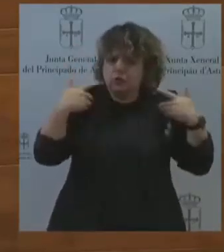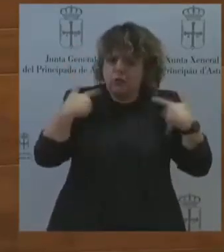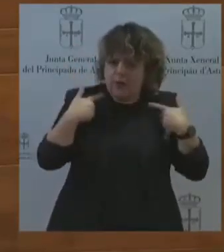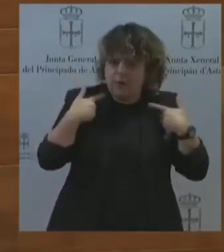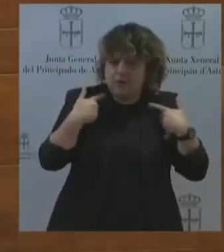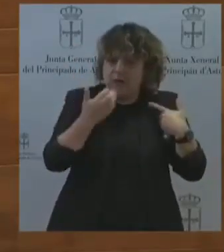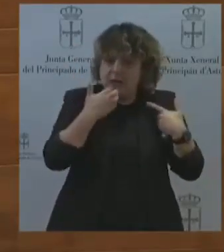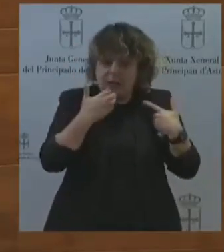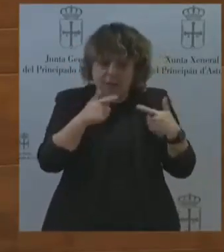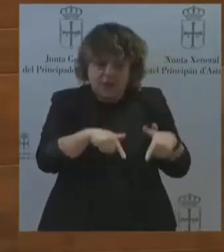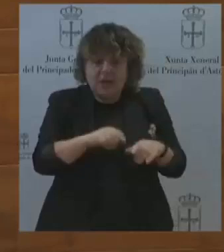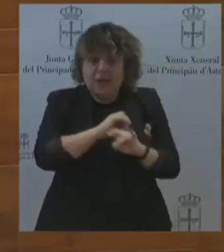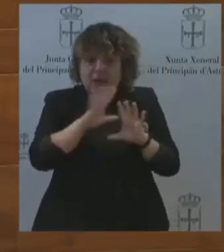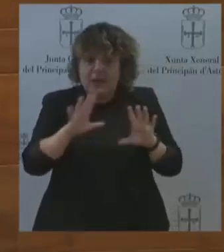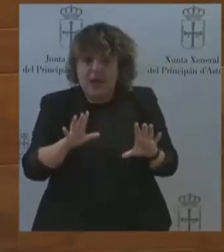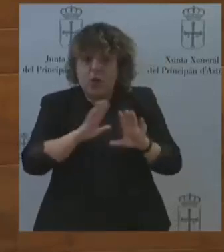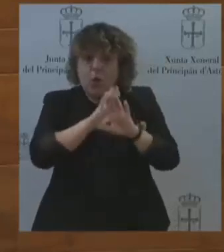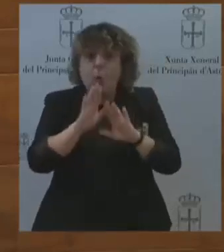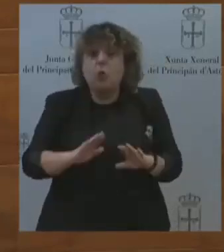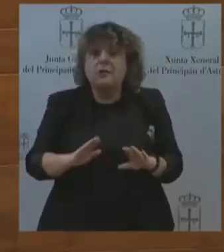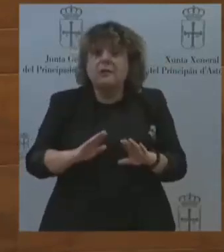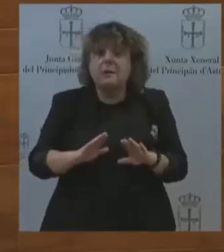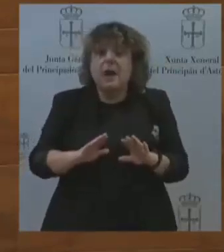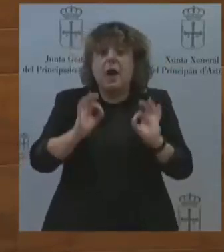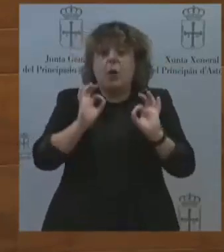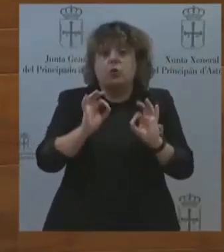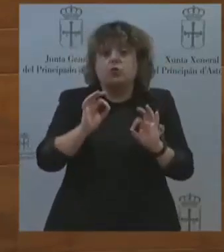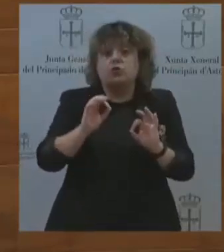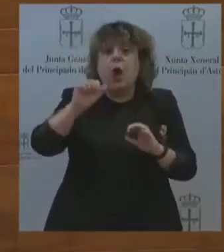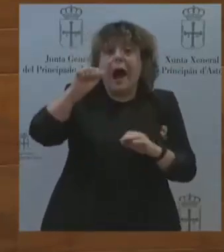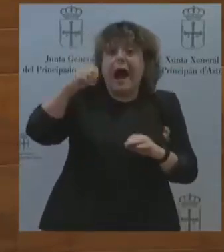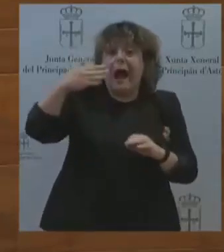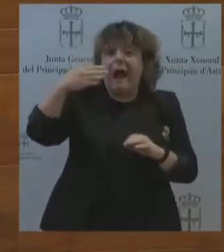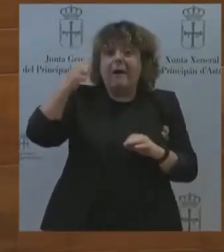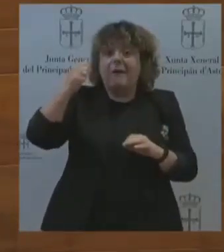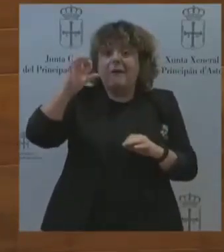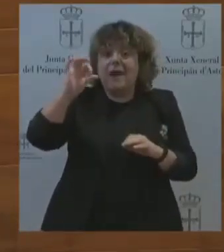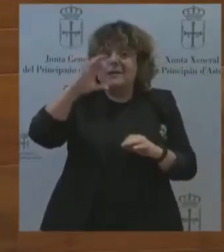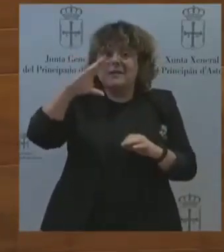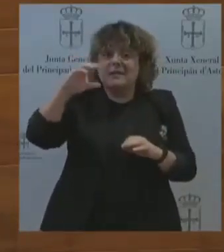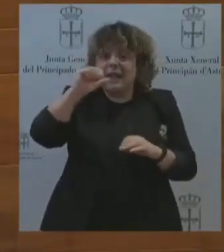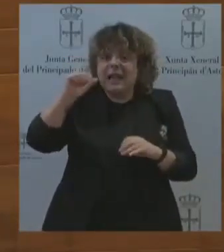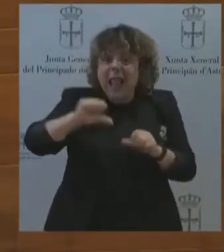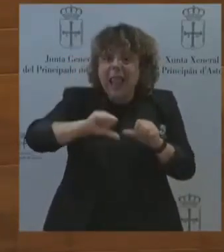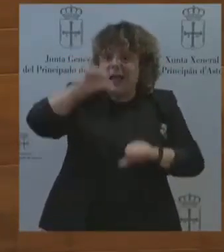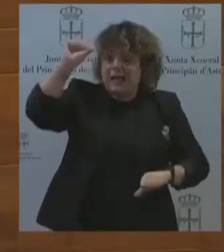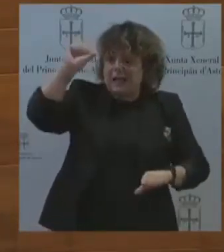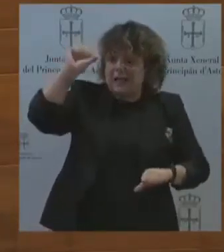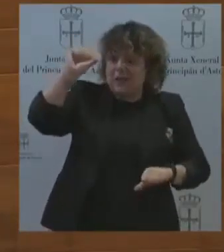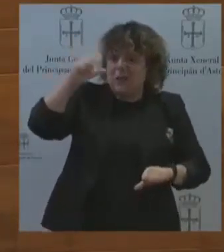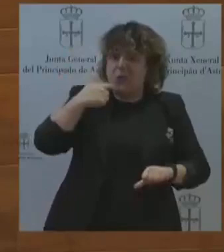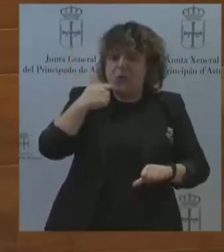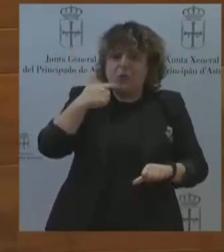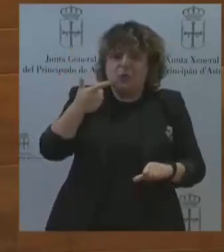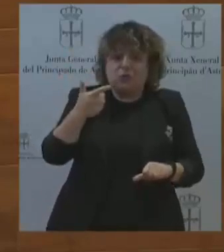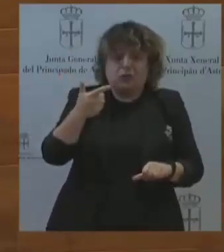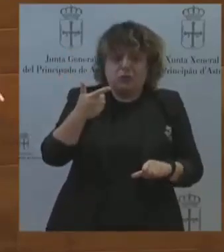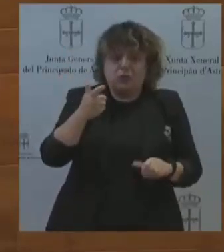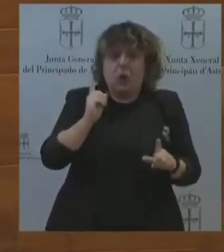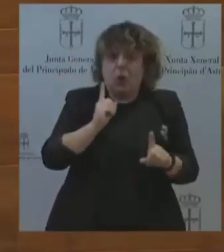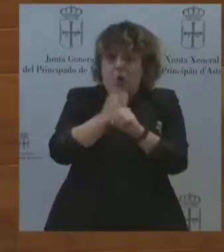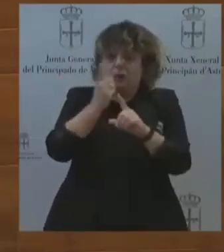Abascal a Gijón hace unos días, señor Barbón. Negar la palabra a una fuerza democrática respaldada por más de 52.000